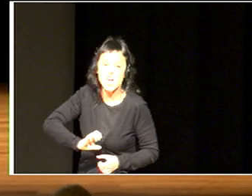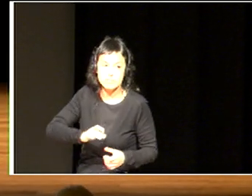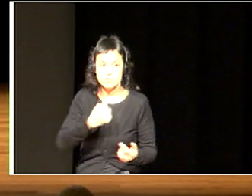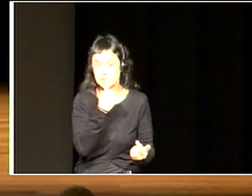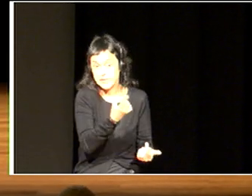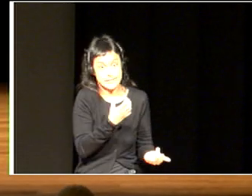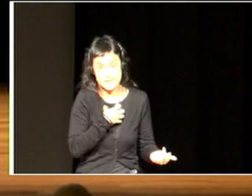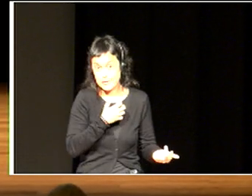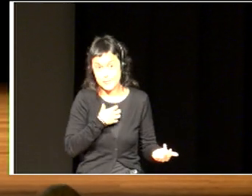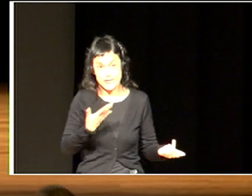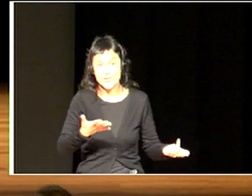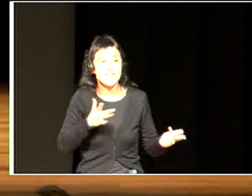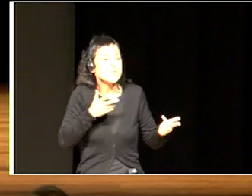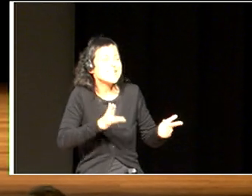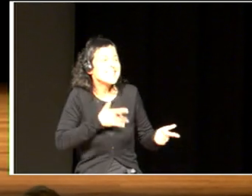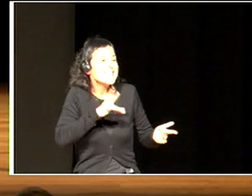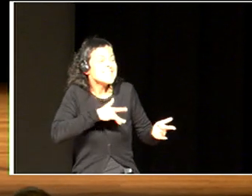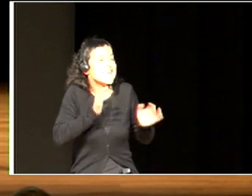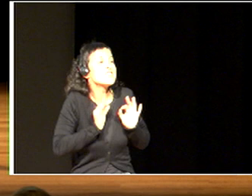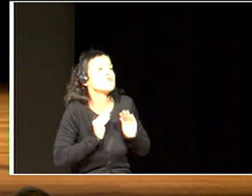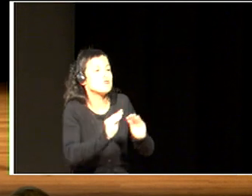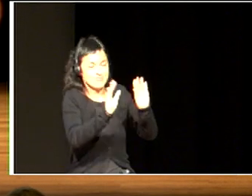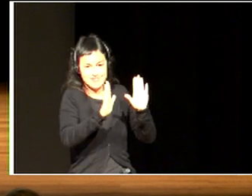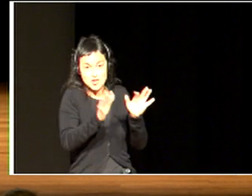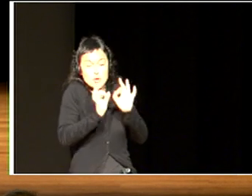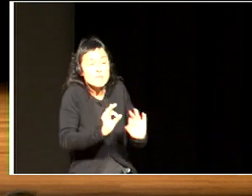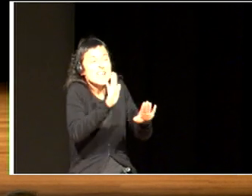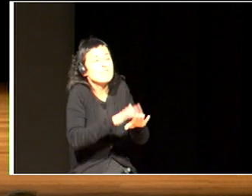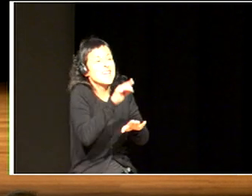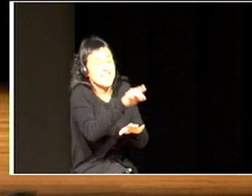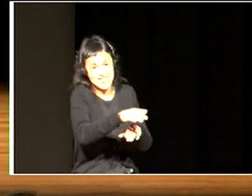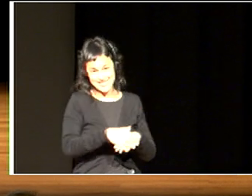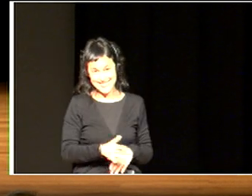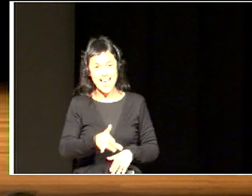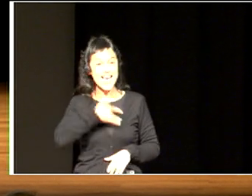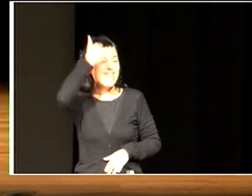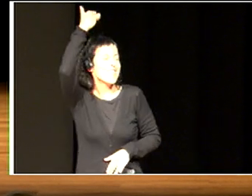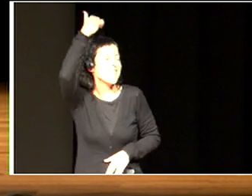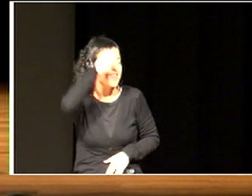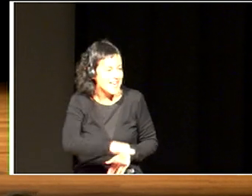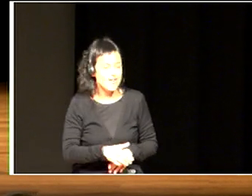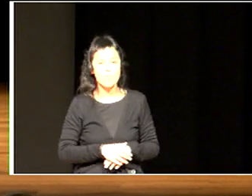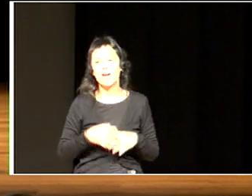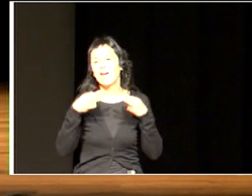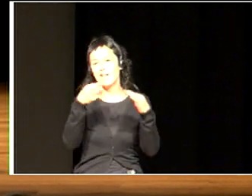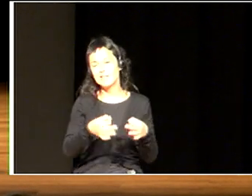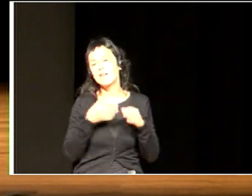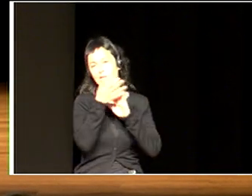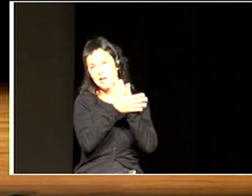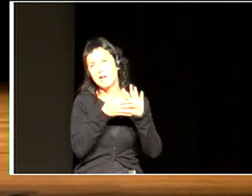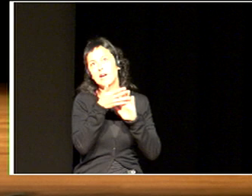porque ese su día es su día ese es el día del hombre que tanto nos hablan